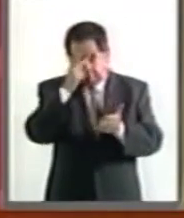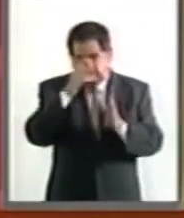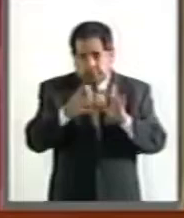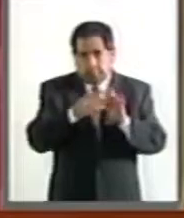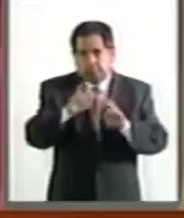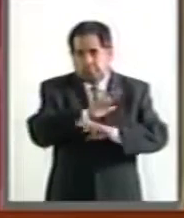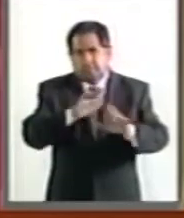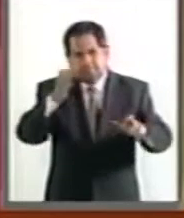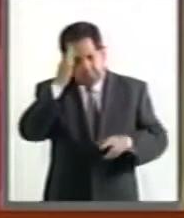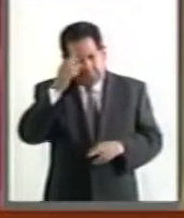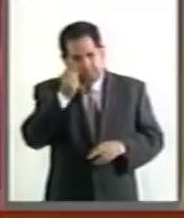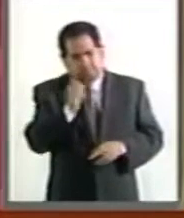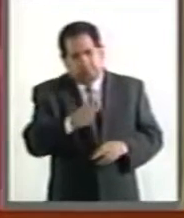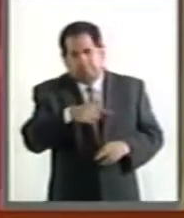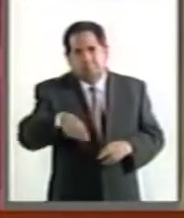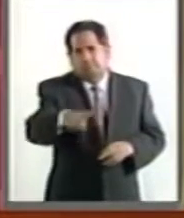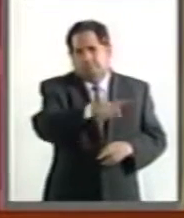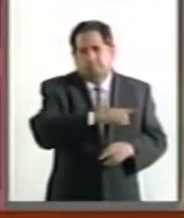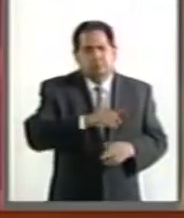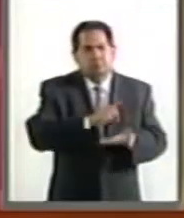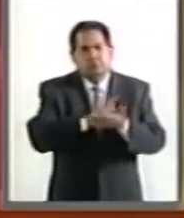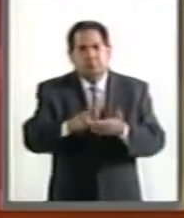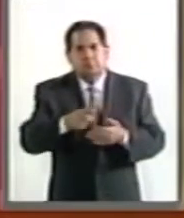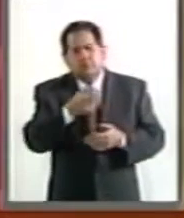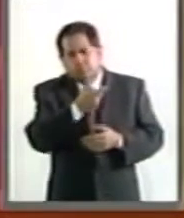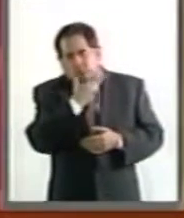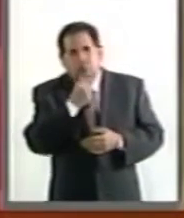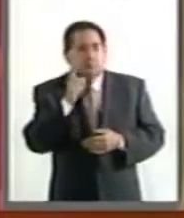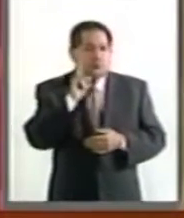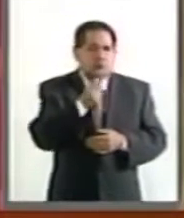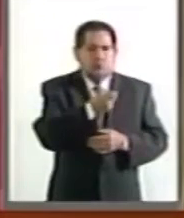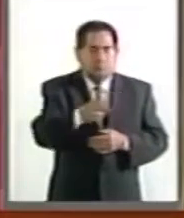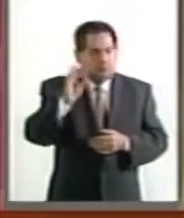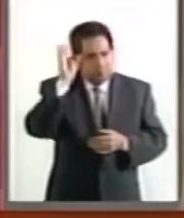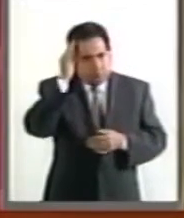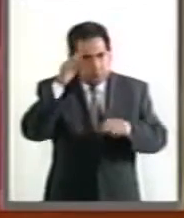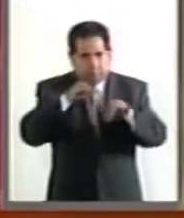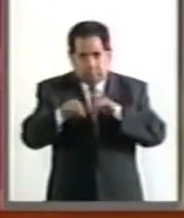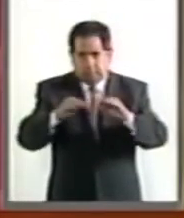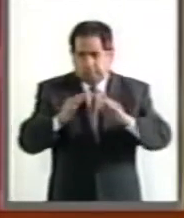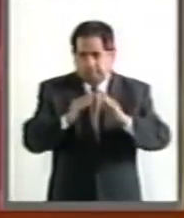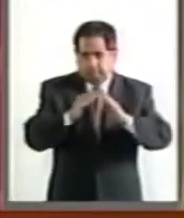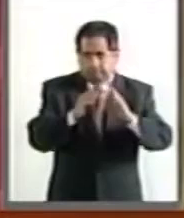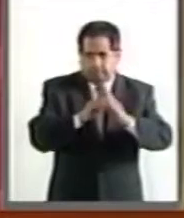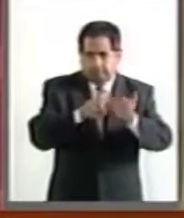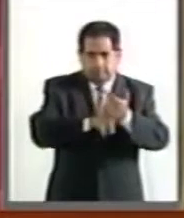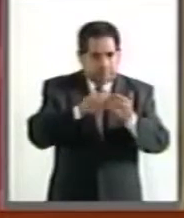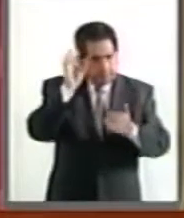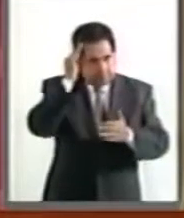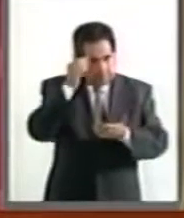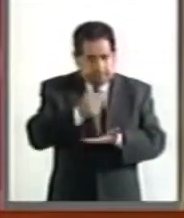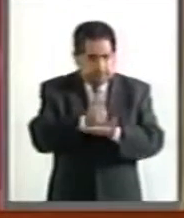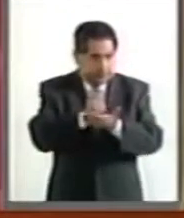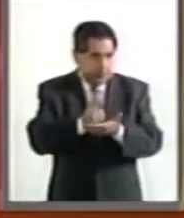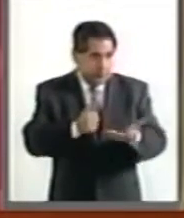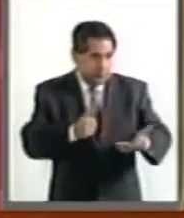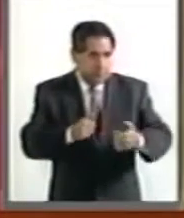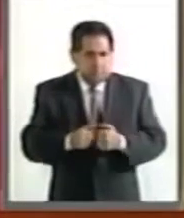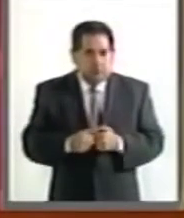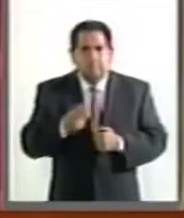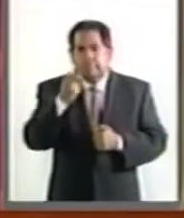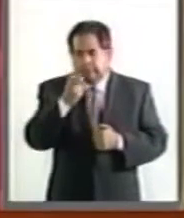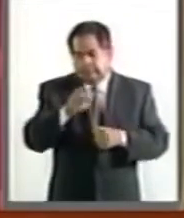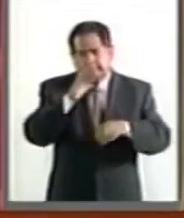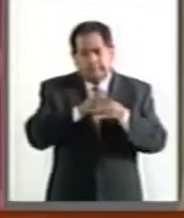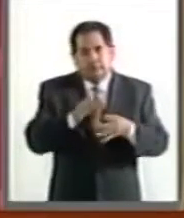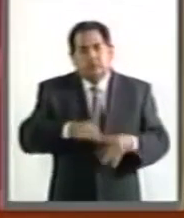reconozca los derechos laborales de trabajadores y trabajadoras del hogar. Particularmente sobre estas últimas es a quienes